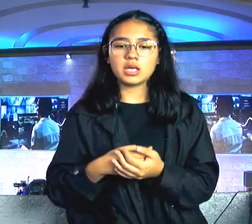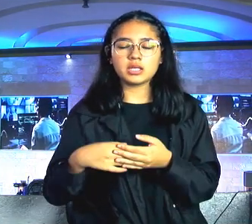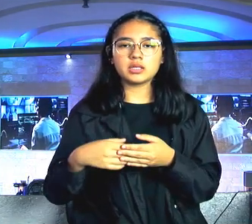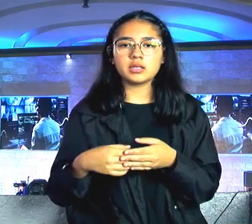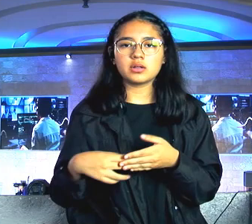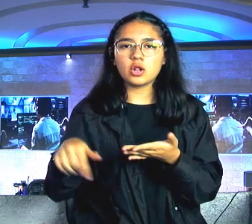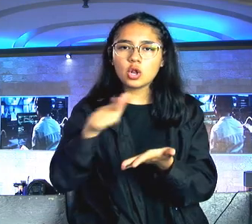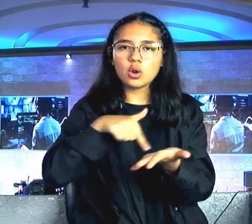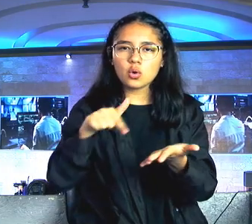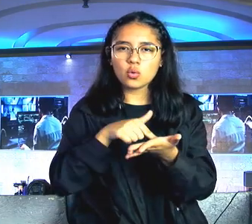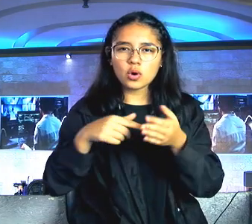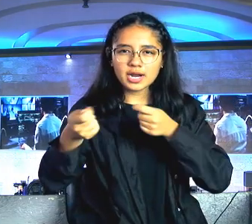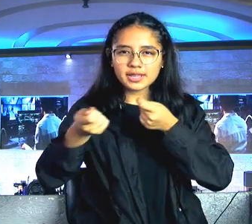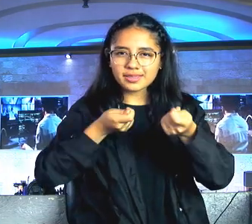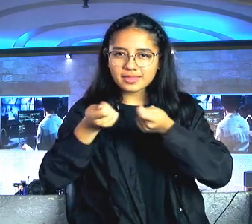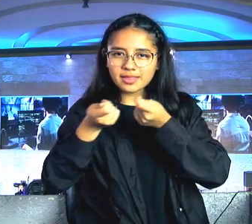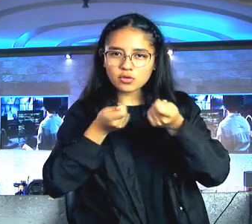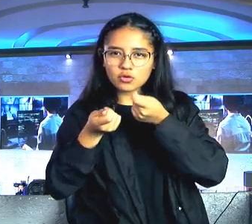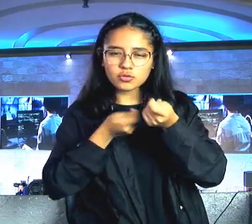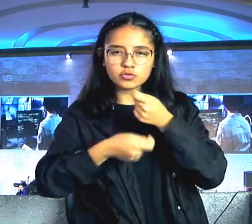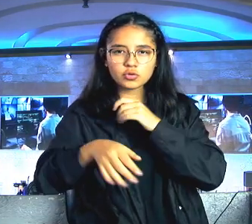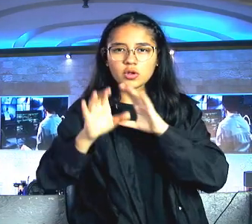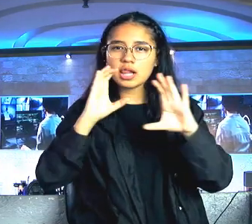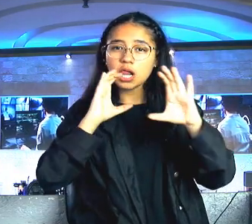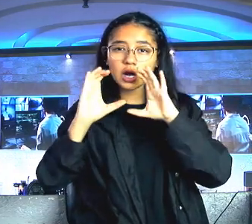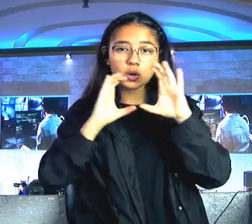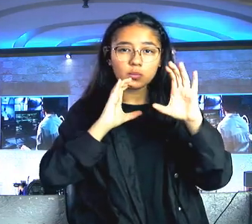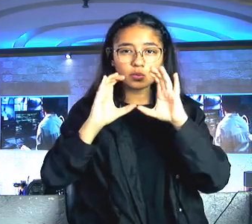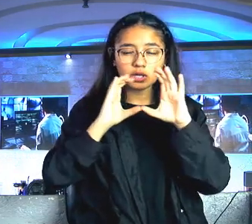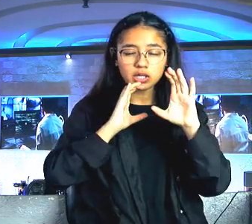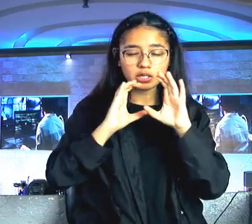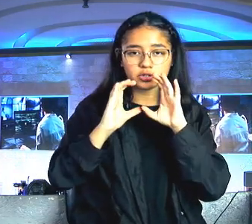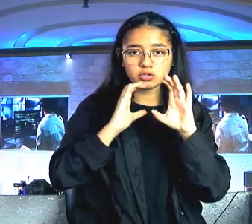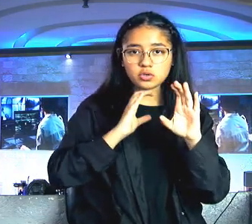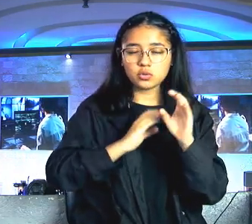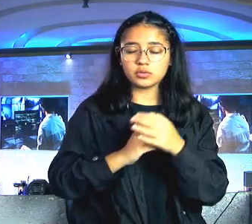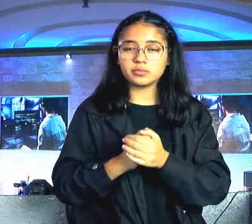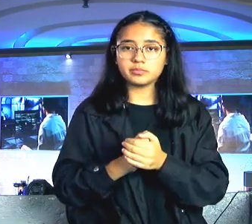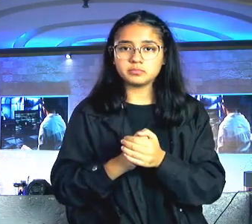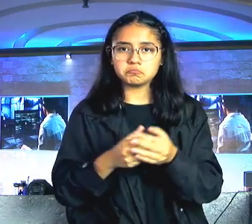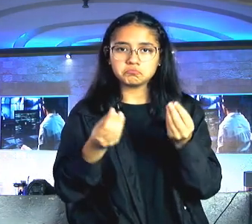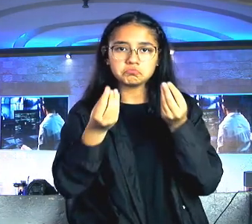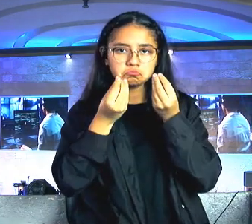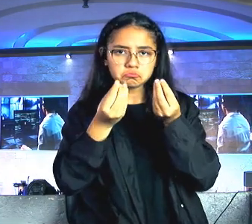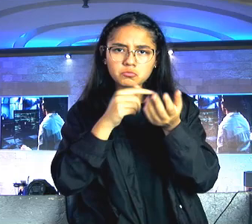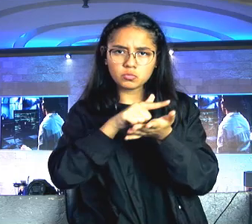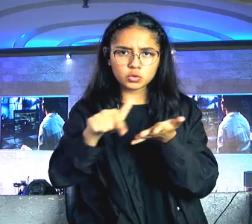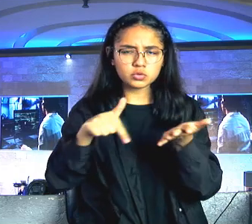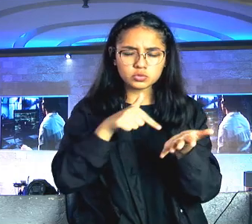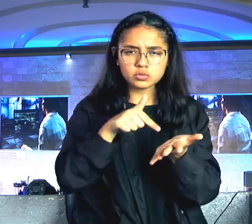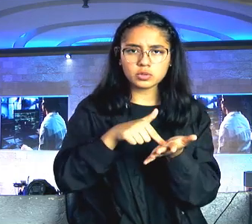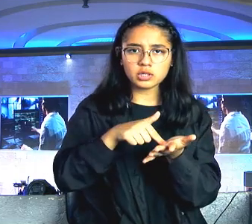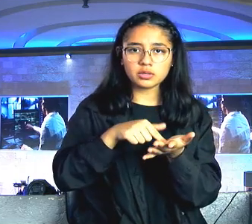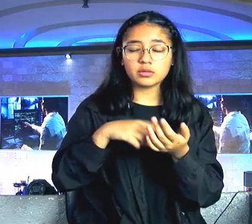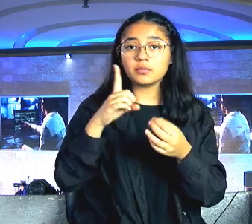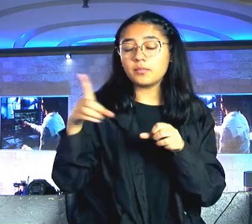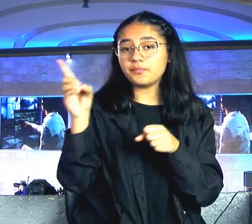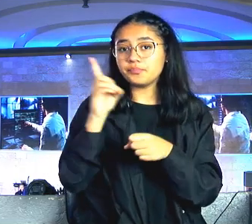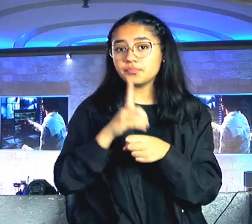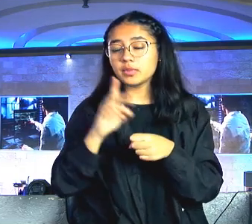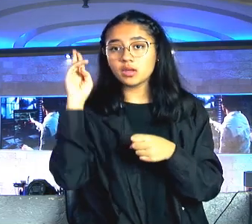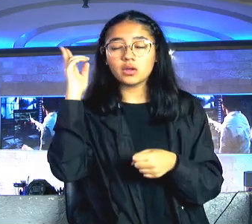cómputo, comunicaciones y contacto ciudadano. Y aplican en muchos municipios. Un día,